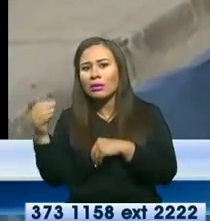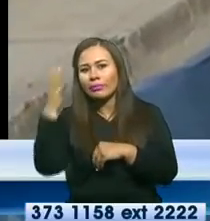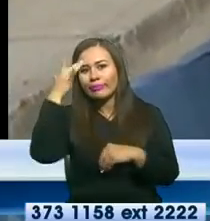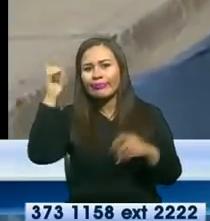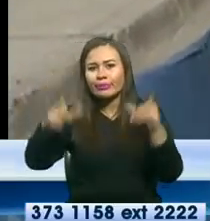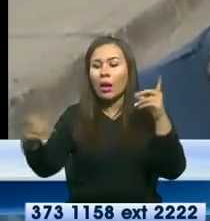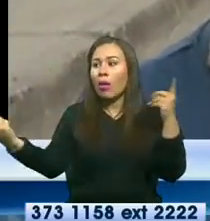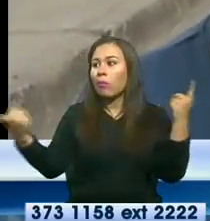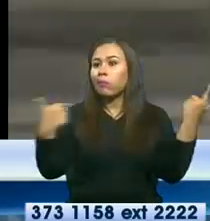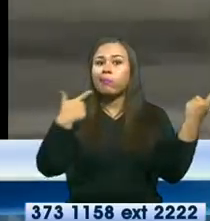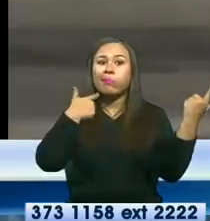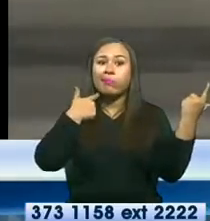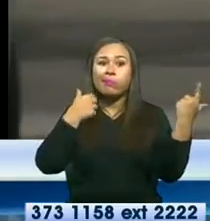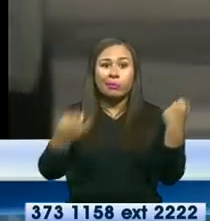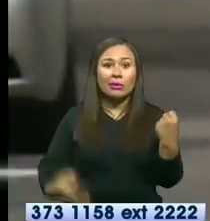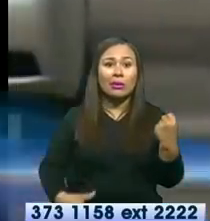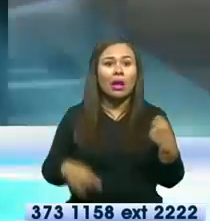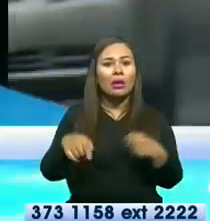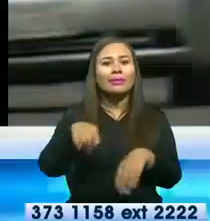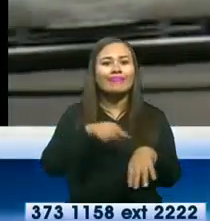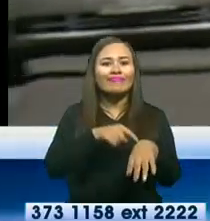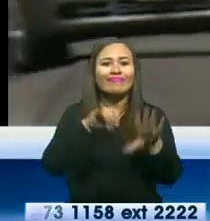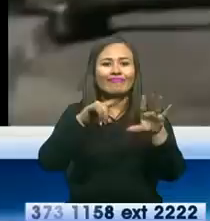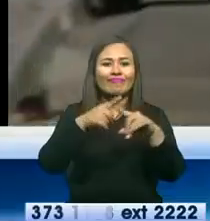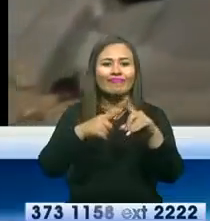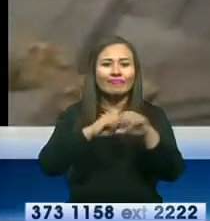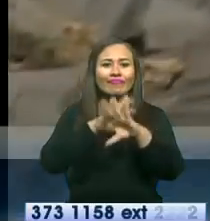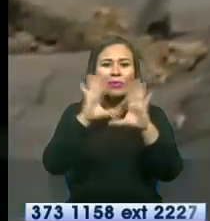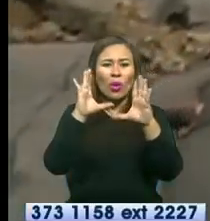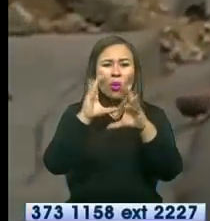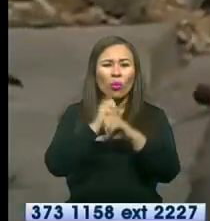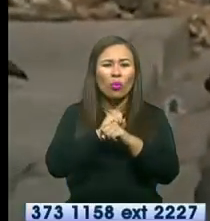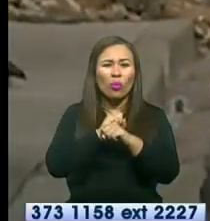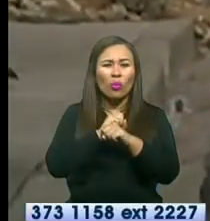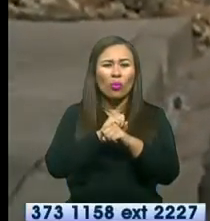salimos y esto es oscuro. Informó Roselena Vascones.